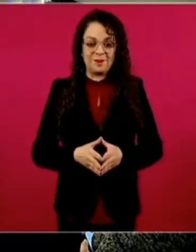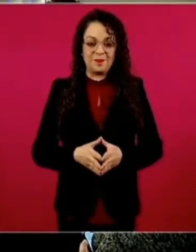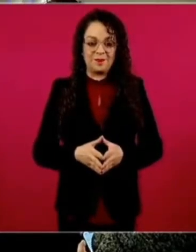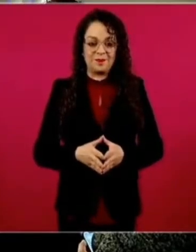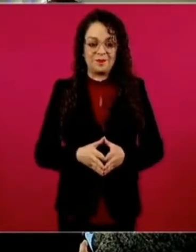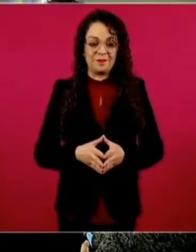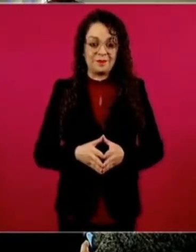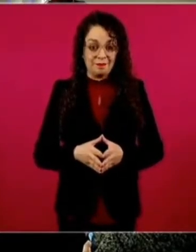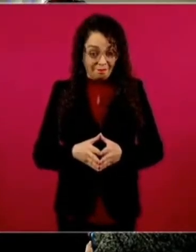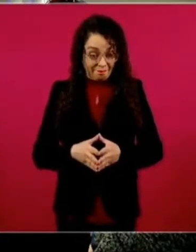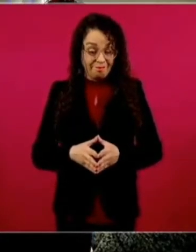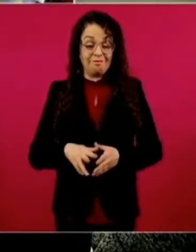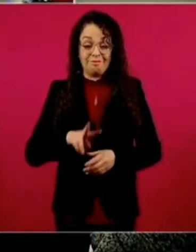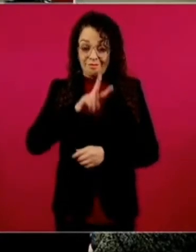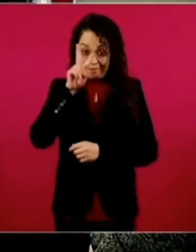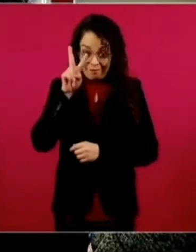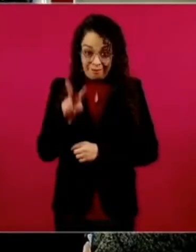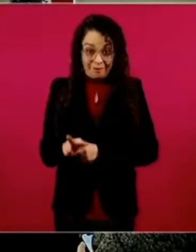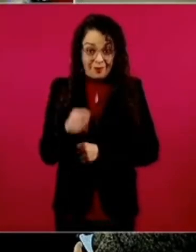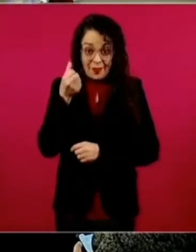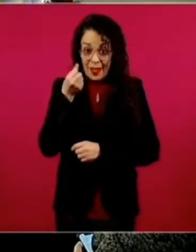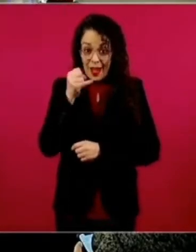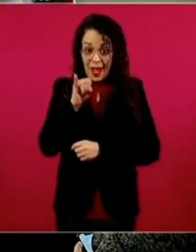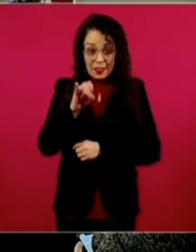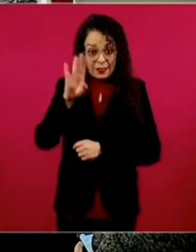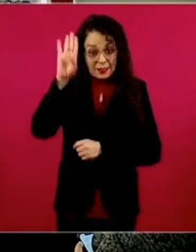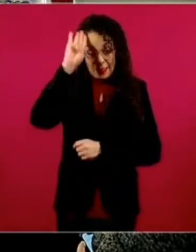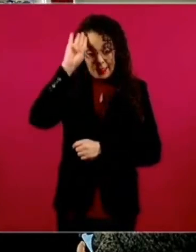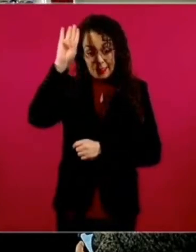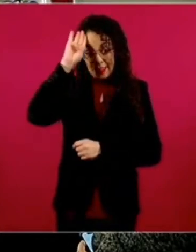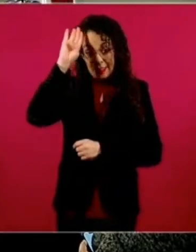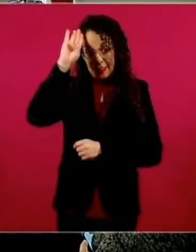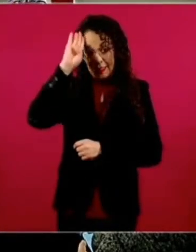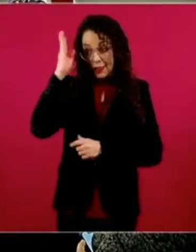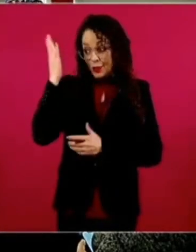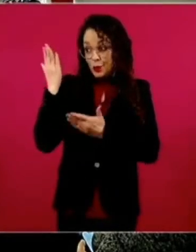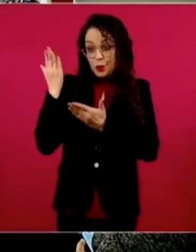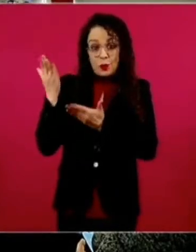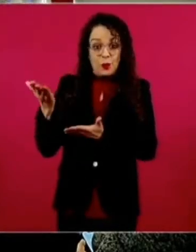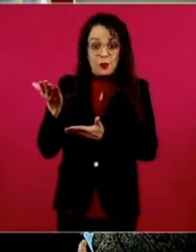Porque hasta allá llegan. ¿Sí?